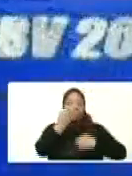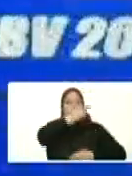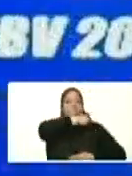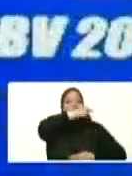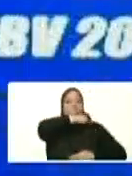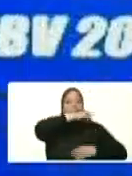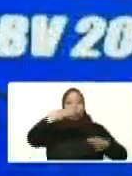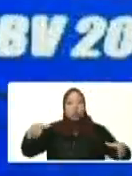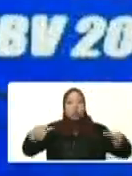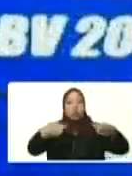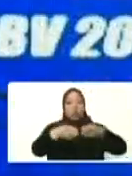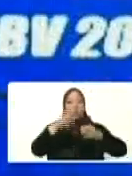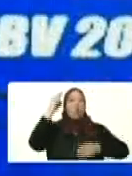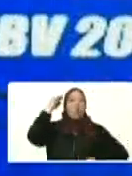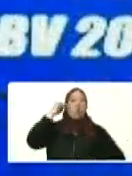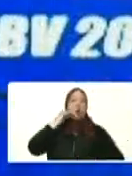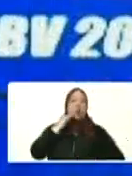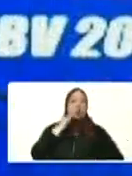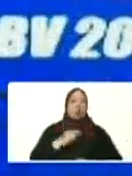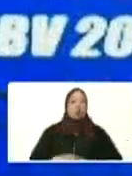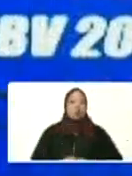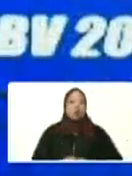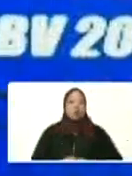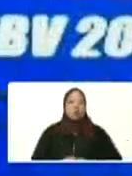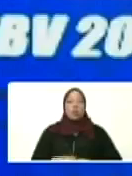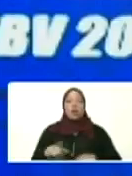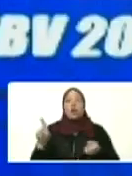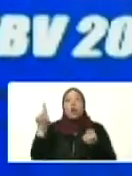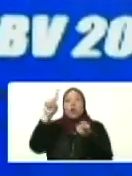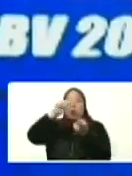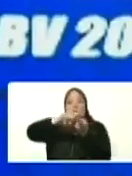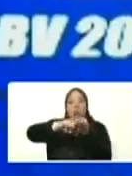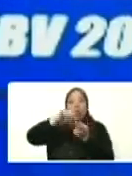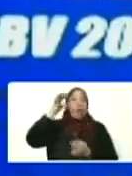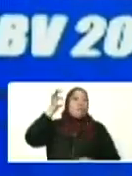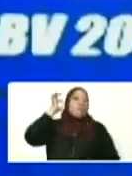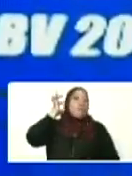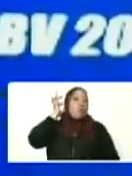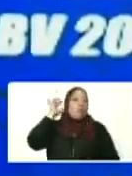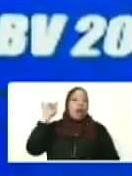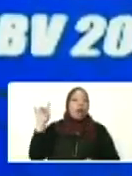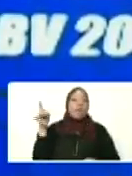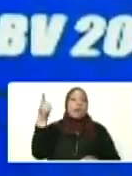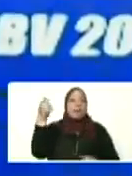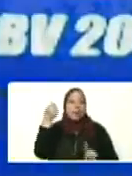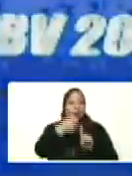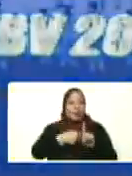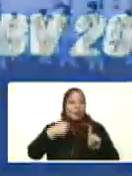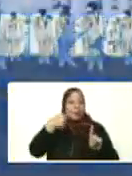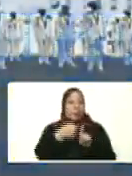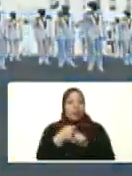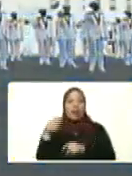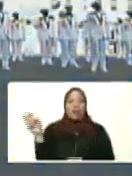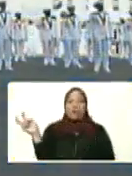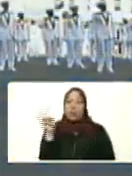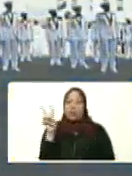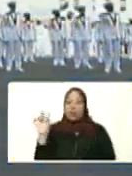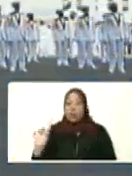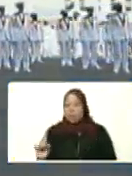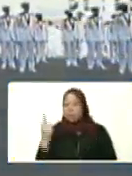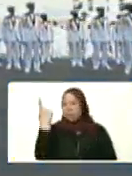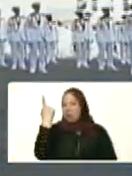Armada Nacional Bolivariana. Cilia Flores de Maduro, primera combatiente de la República Bolivariana de